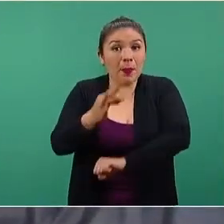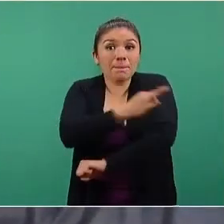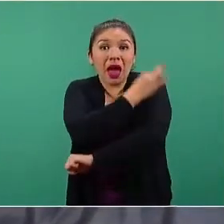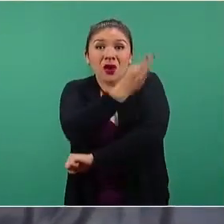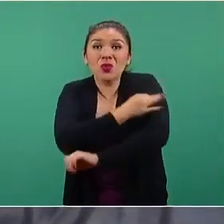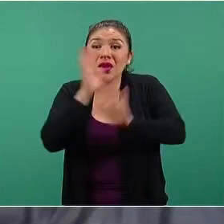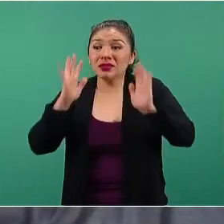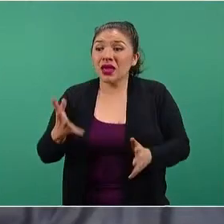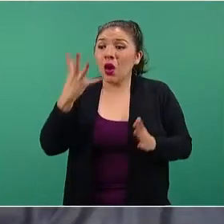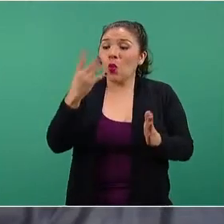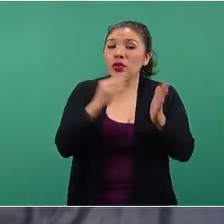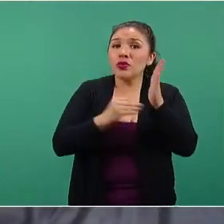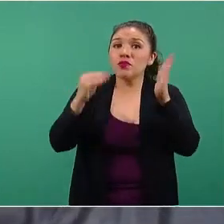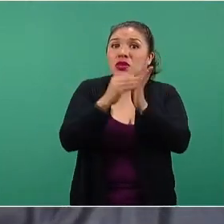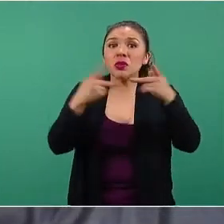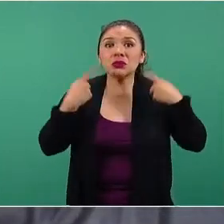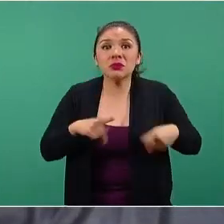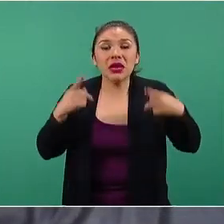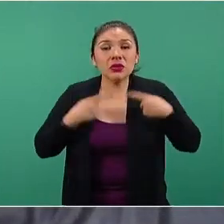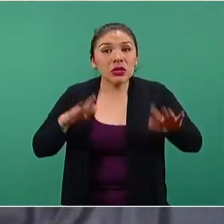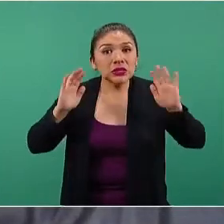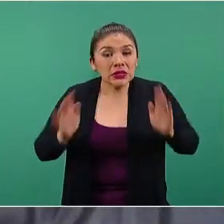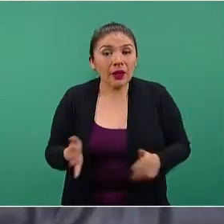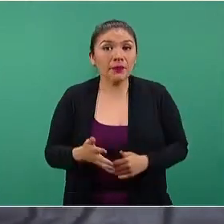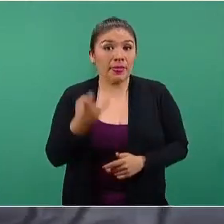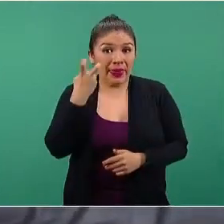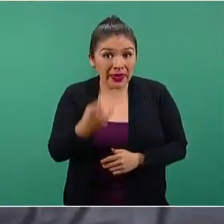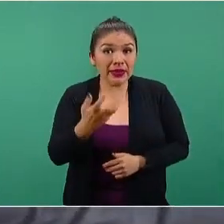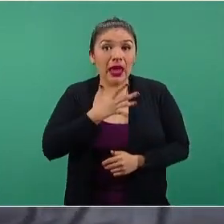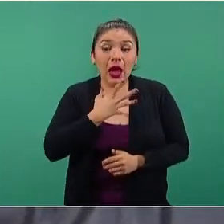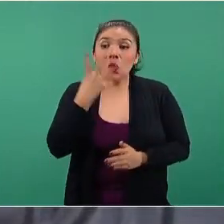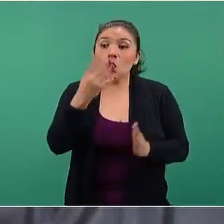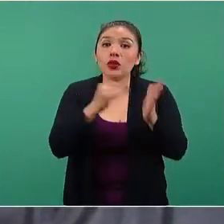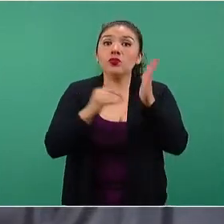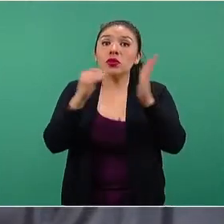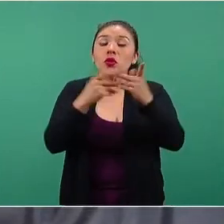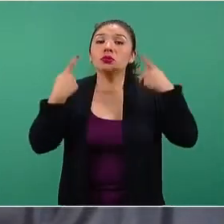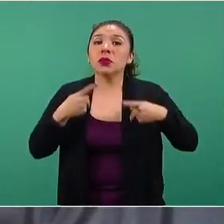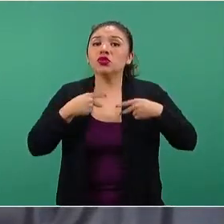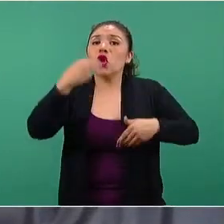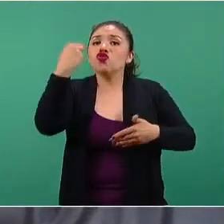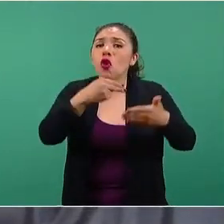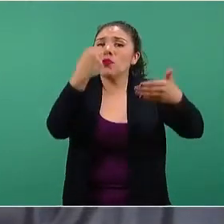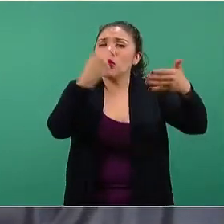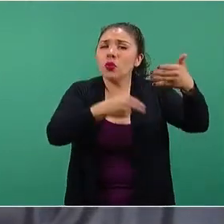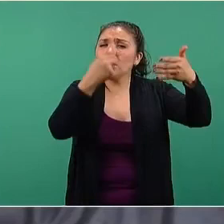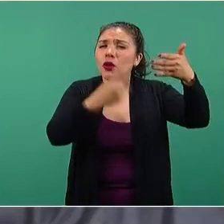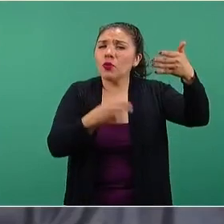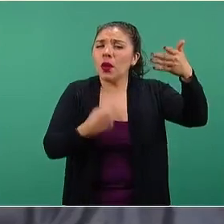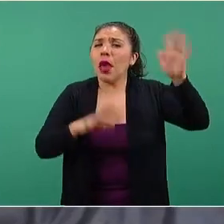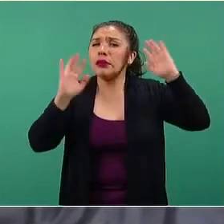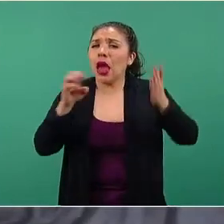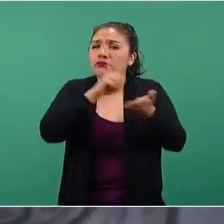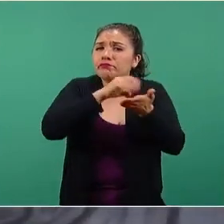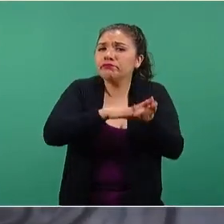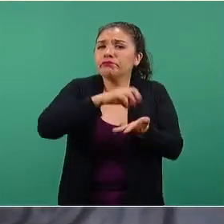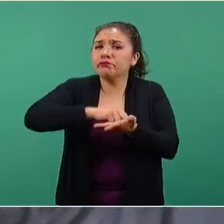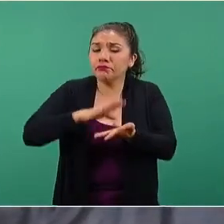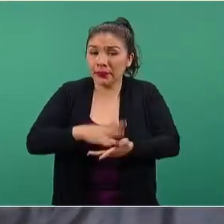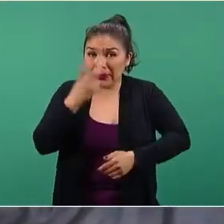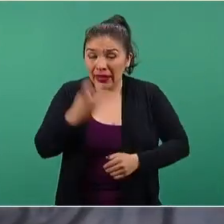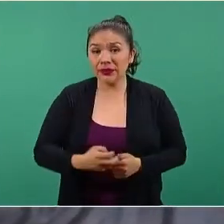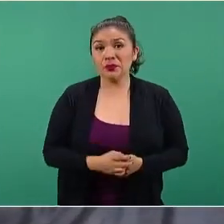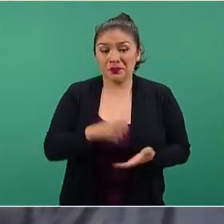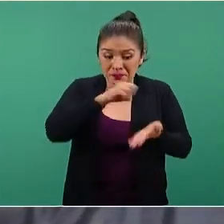4 millones, más de 4 millones de personas. Y tenemos, por lo tanto, 4 millones de registros de personas que han sido vacunadas.